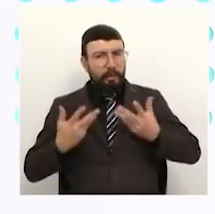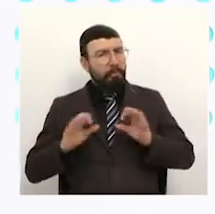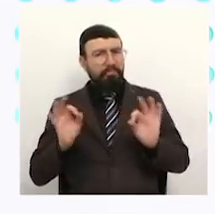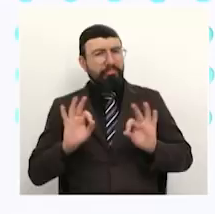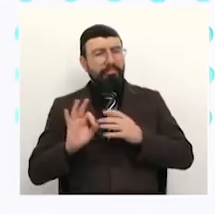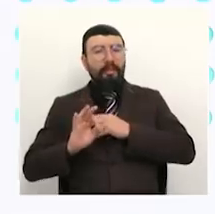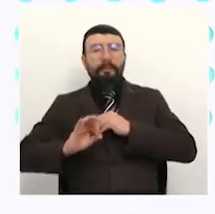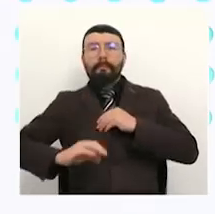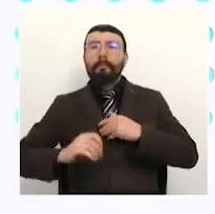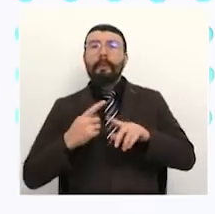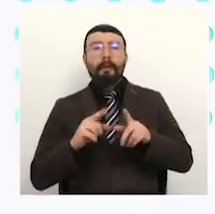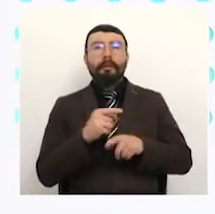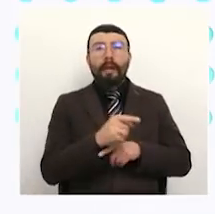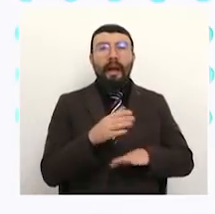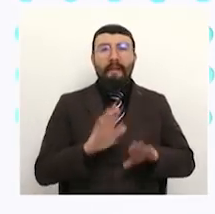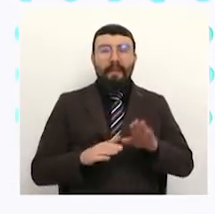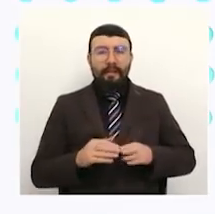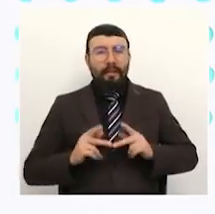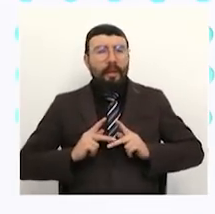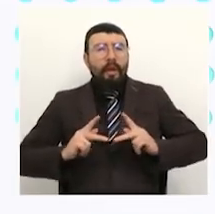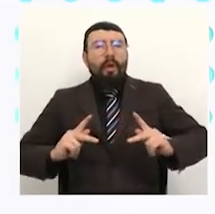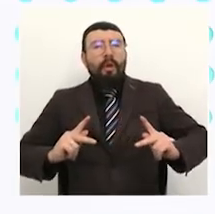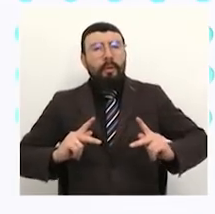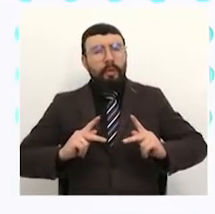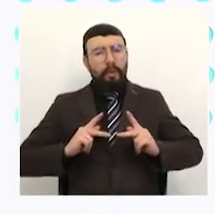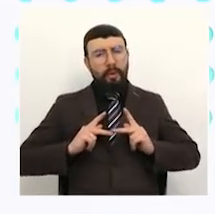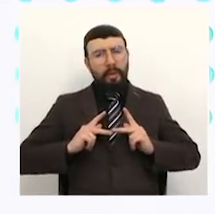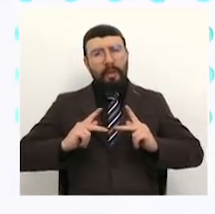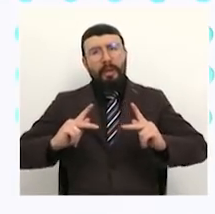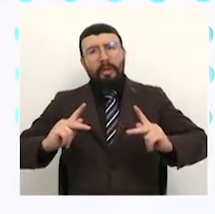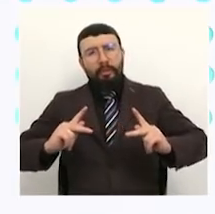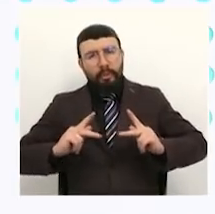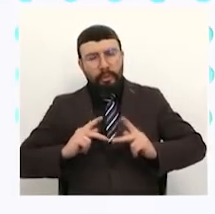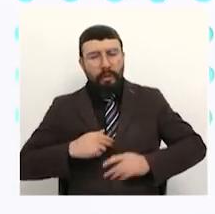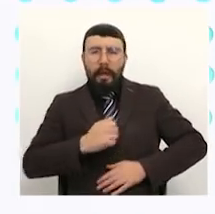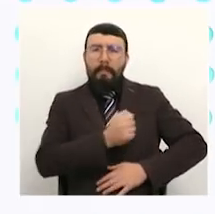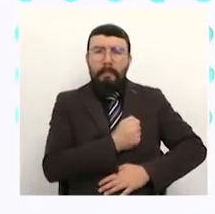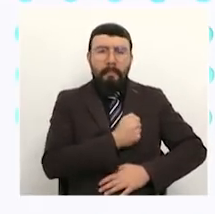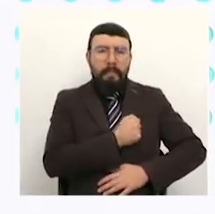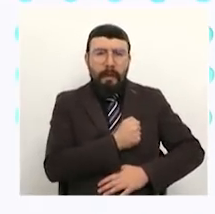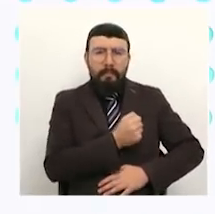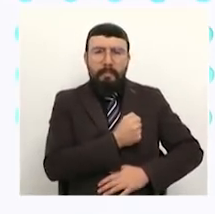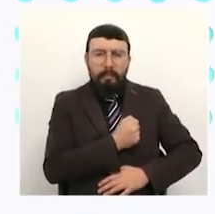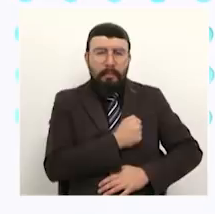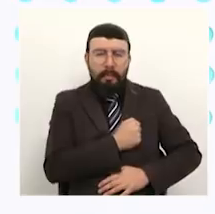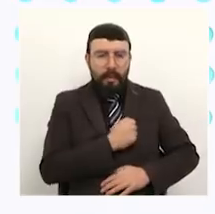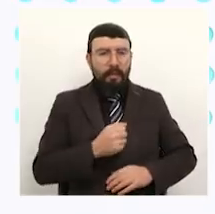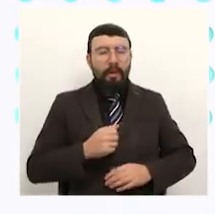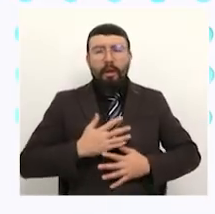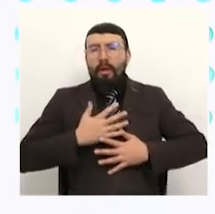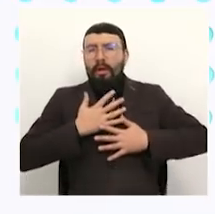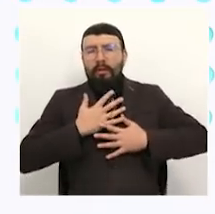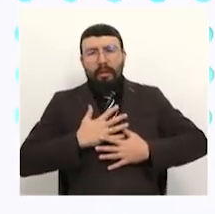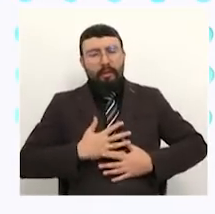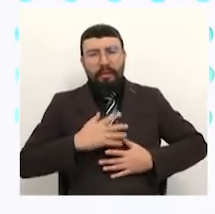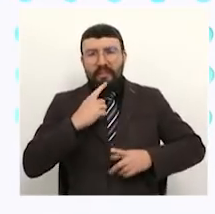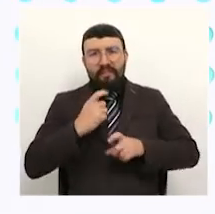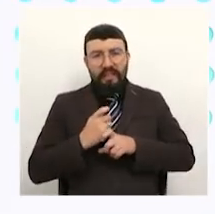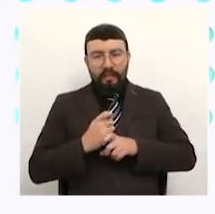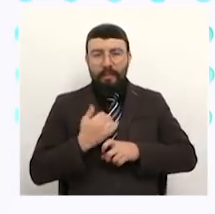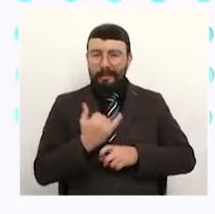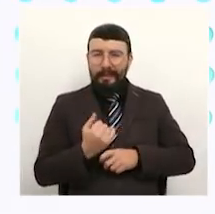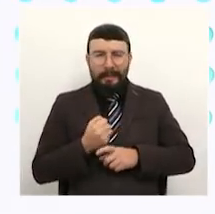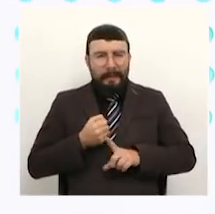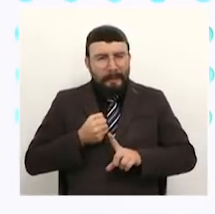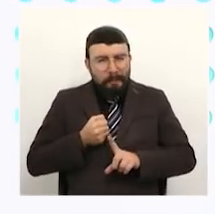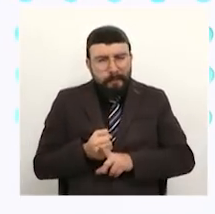la congestión pulmonar y la congestión cardíaca por insuficiencia cardíaca congestiva se llama eso hace un aumento de las presiones